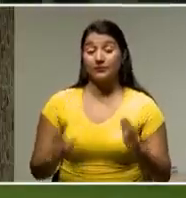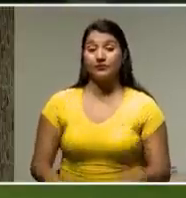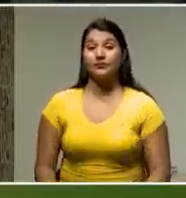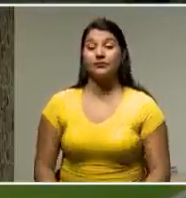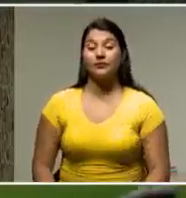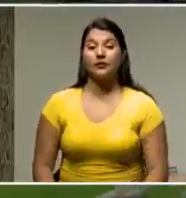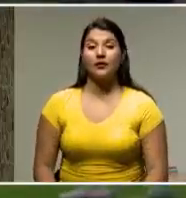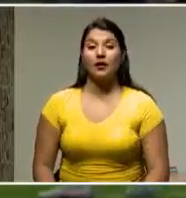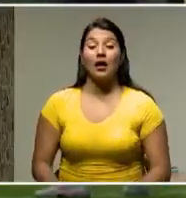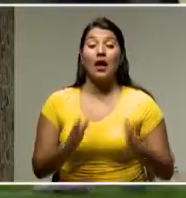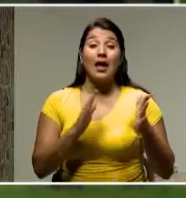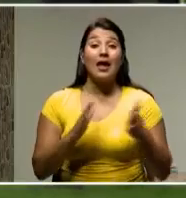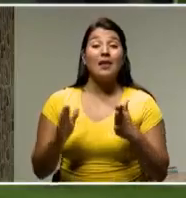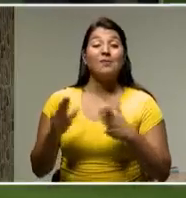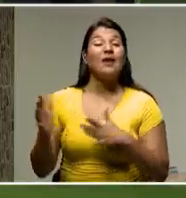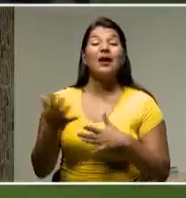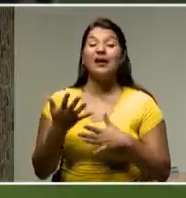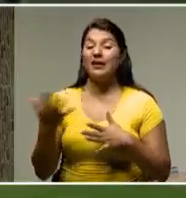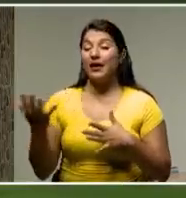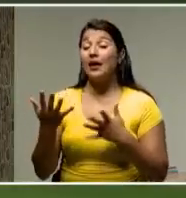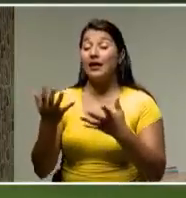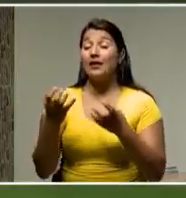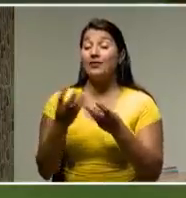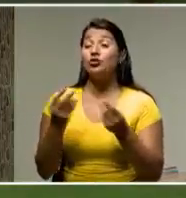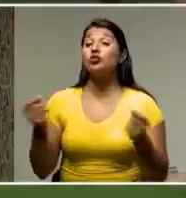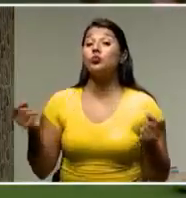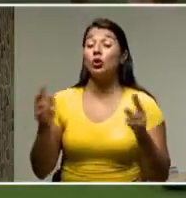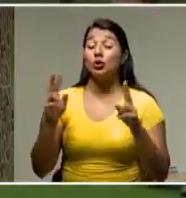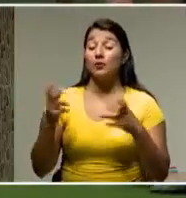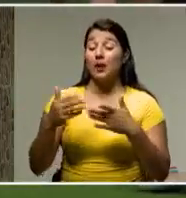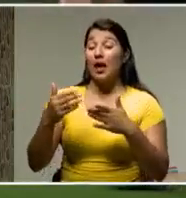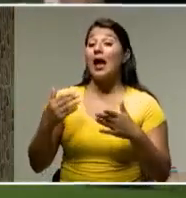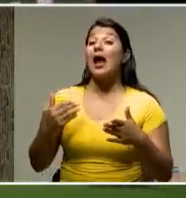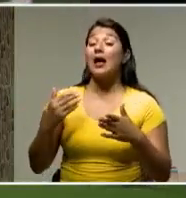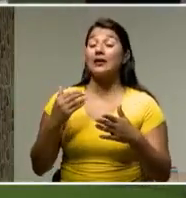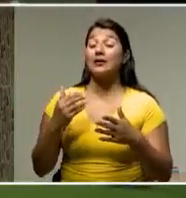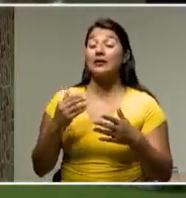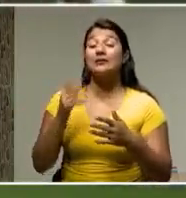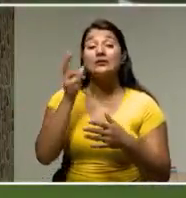El plan de Soriano es que el tema quede resuelto antes de la siguiente temporada.